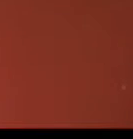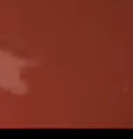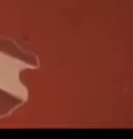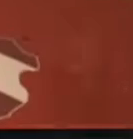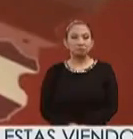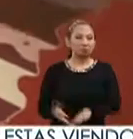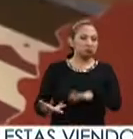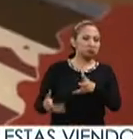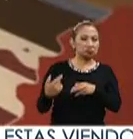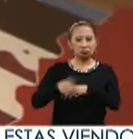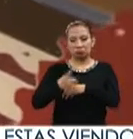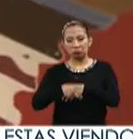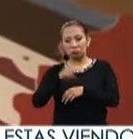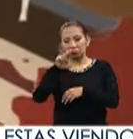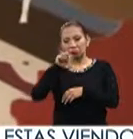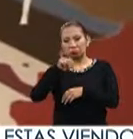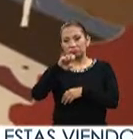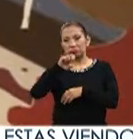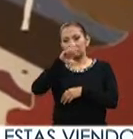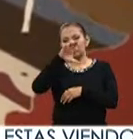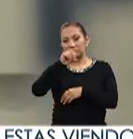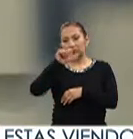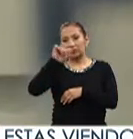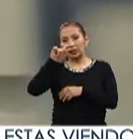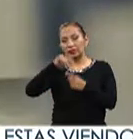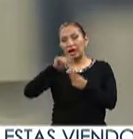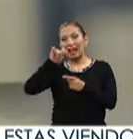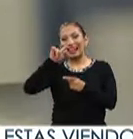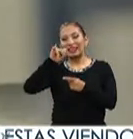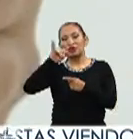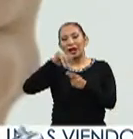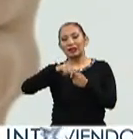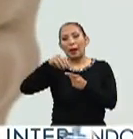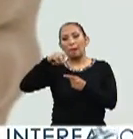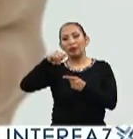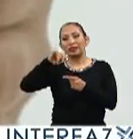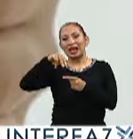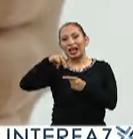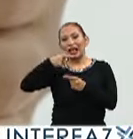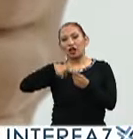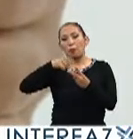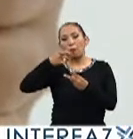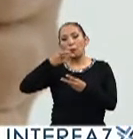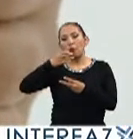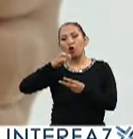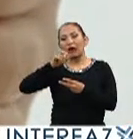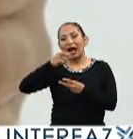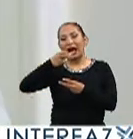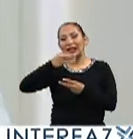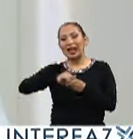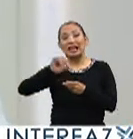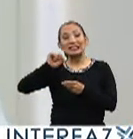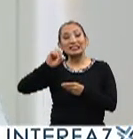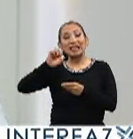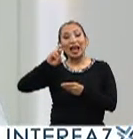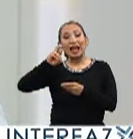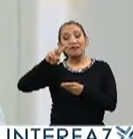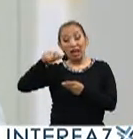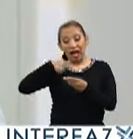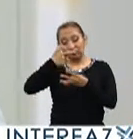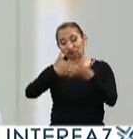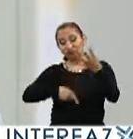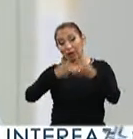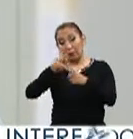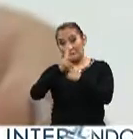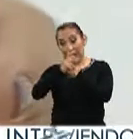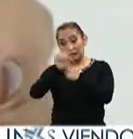De acuerdo con datos de la UNESCO, Letonia, Lituania, Montenegro, Bulgaria y Serbia encabezan la lista